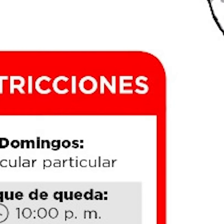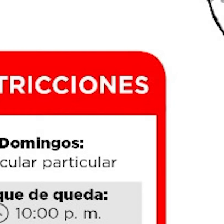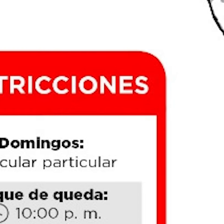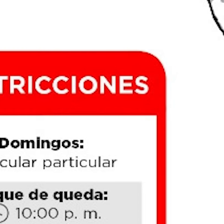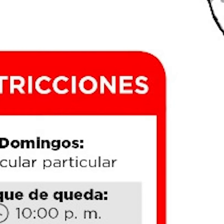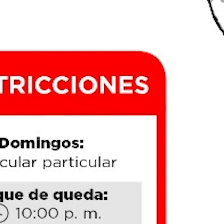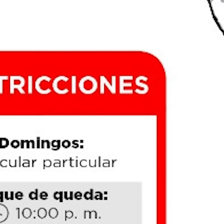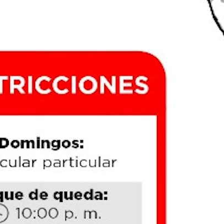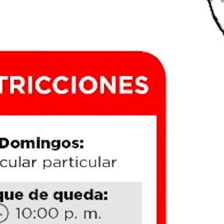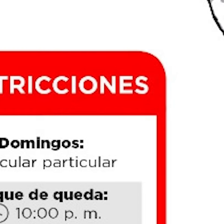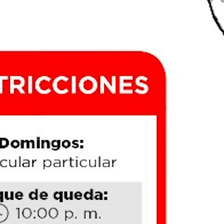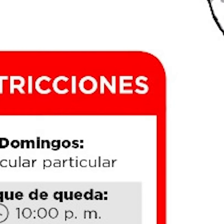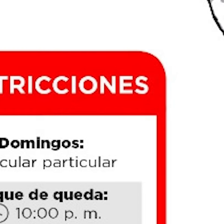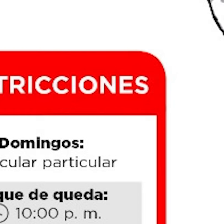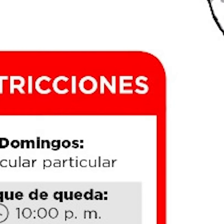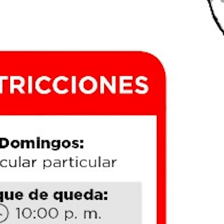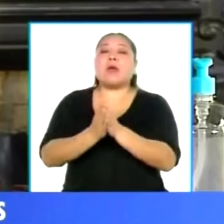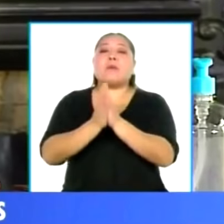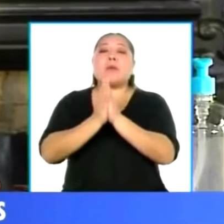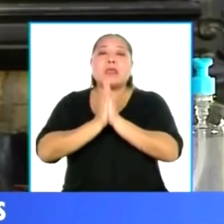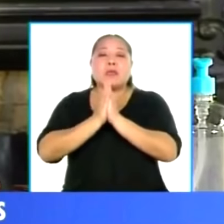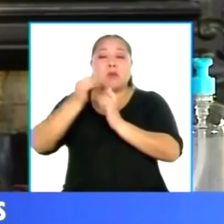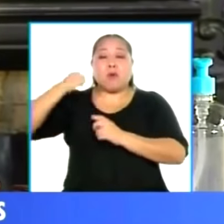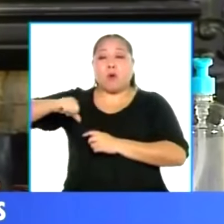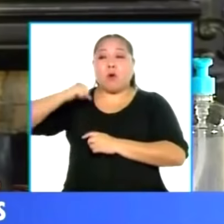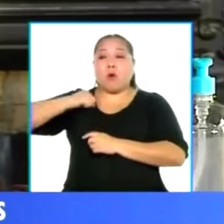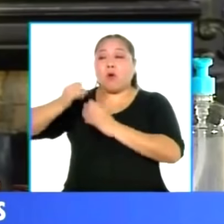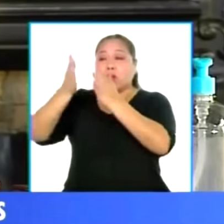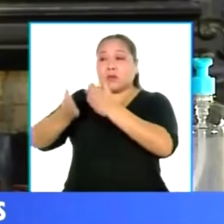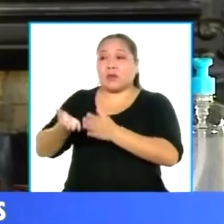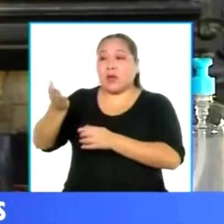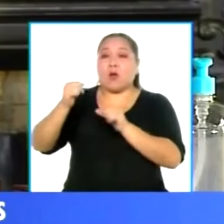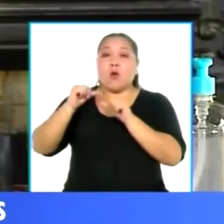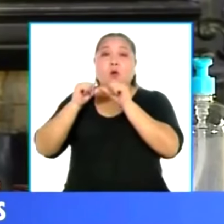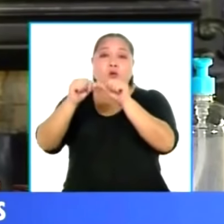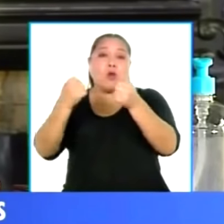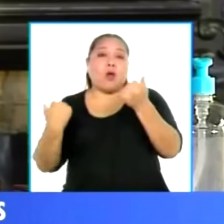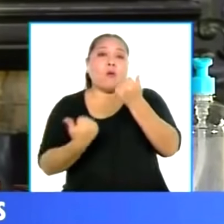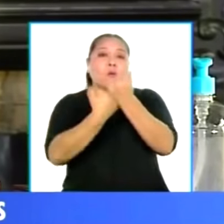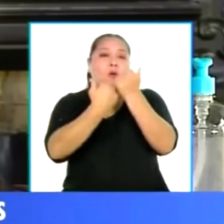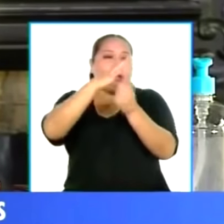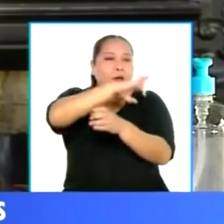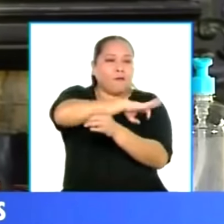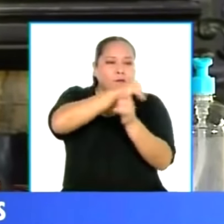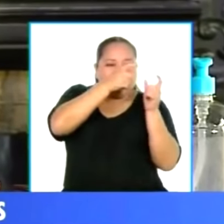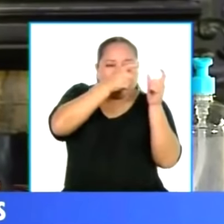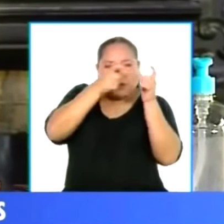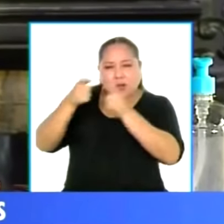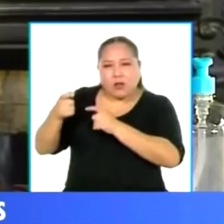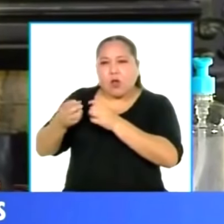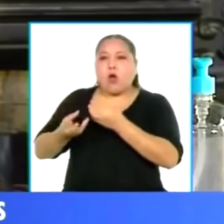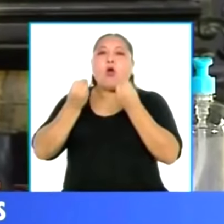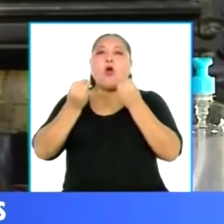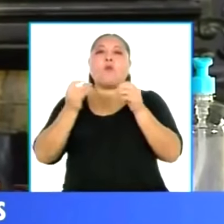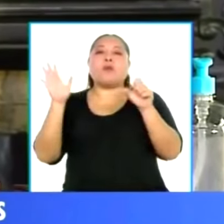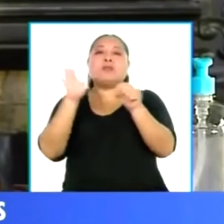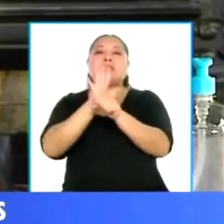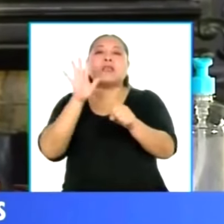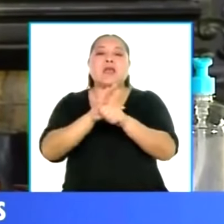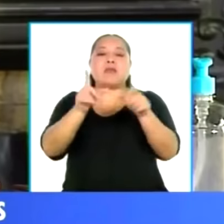alto espero que esta información haya sido útil para ti si es que ha sido así por favor dale un like a este vídeo